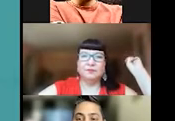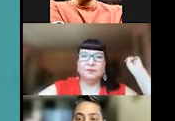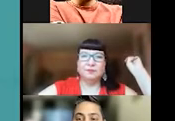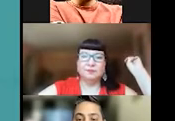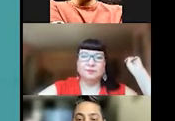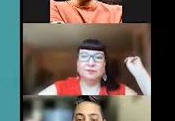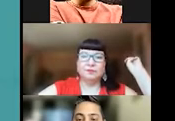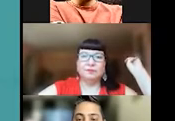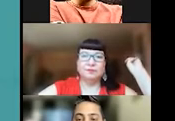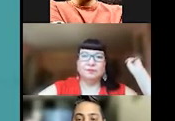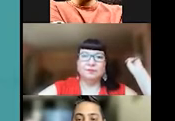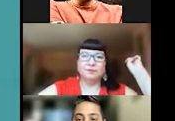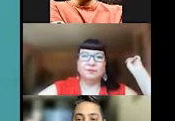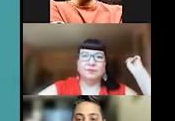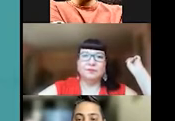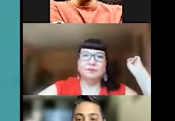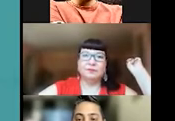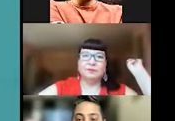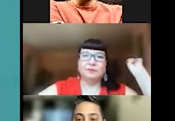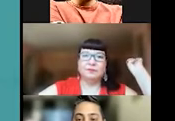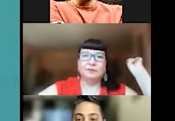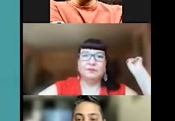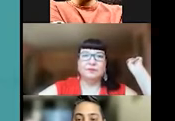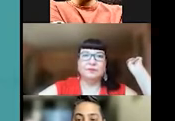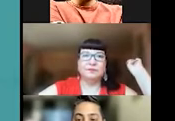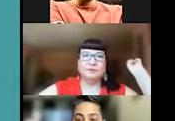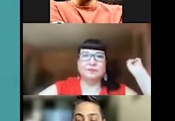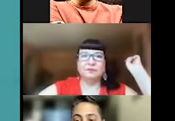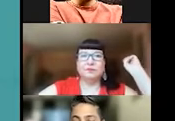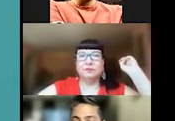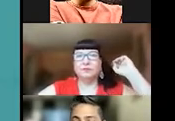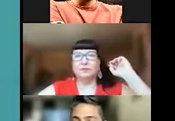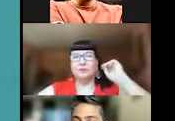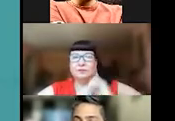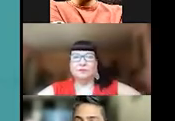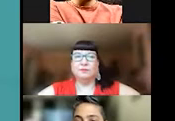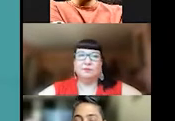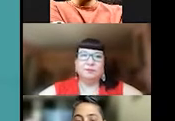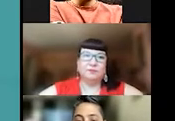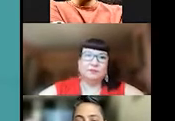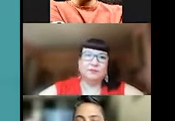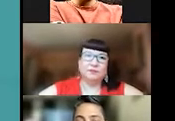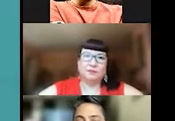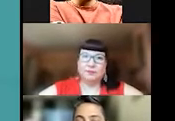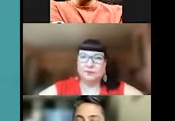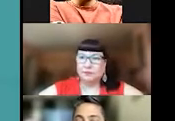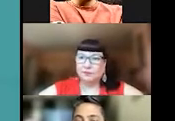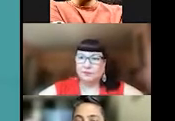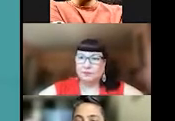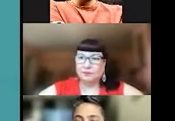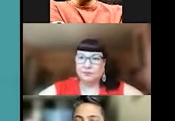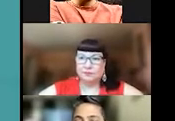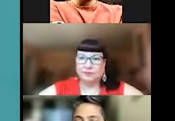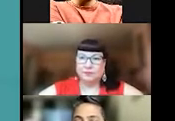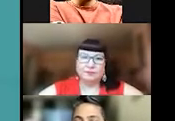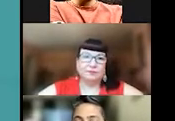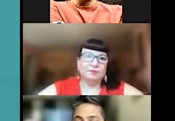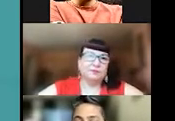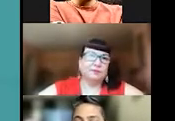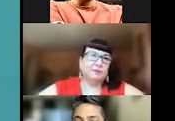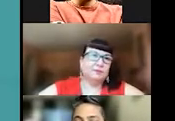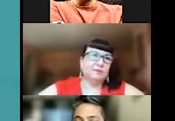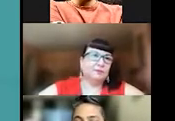piensa que lo que jean louis muy probablemente edad